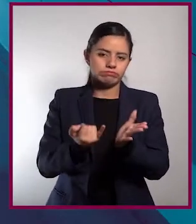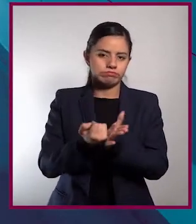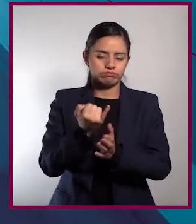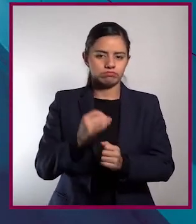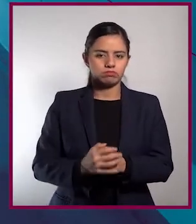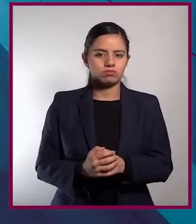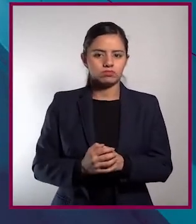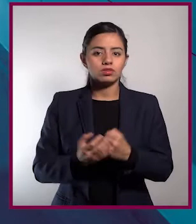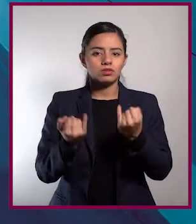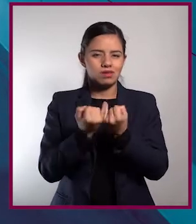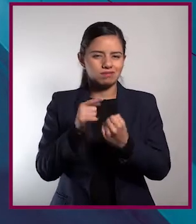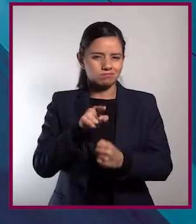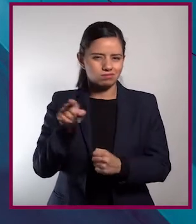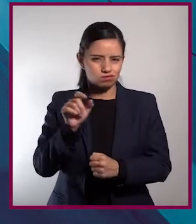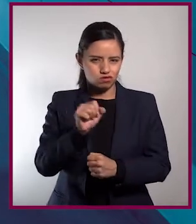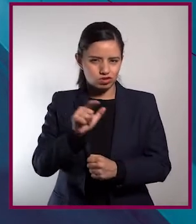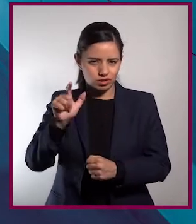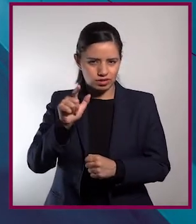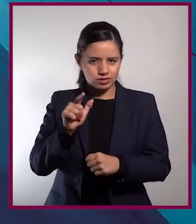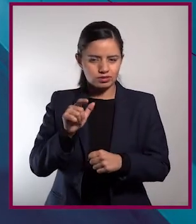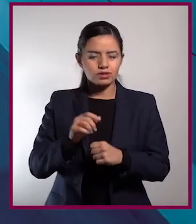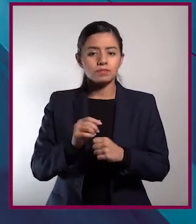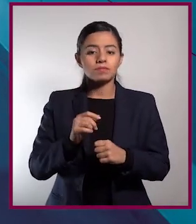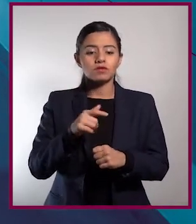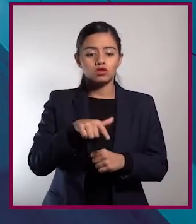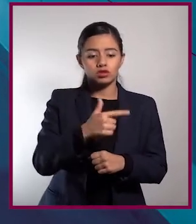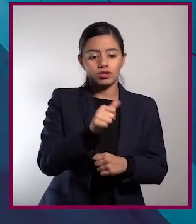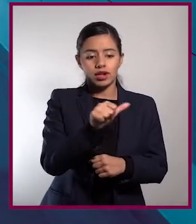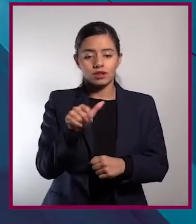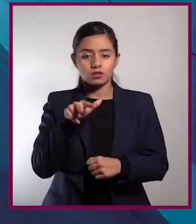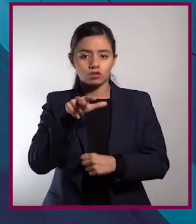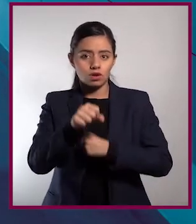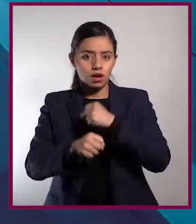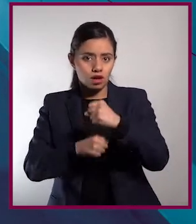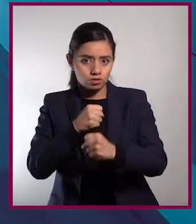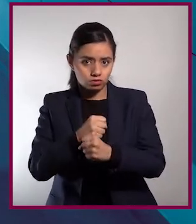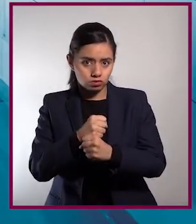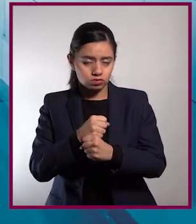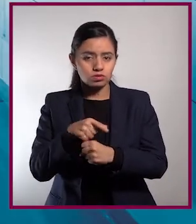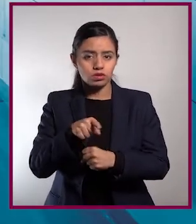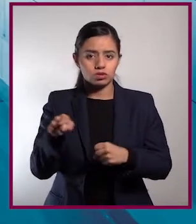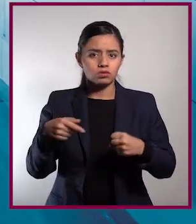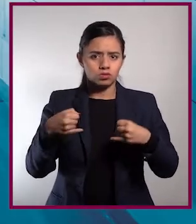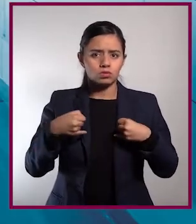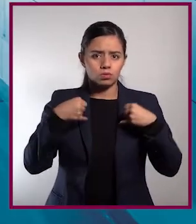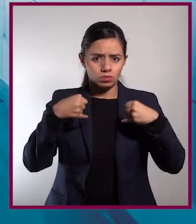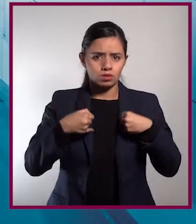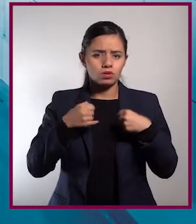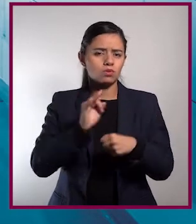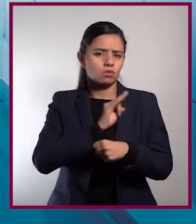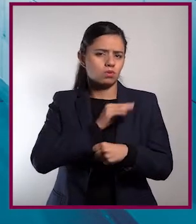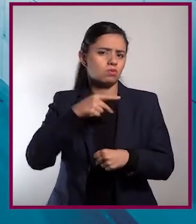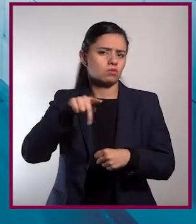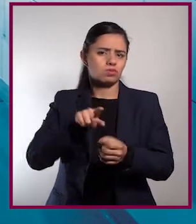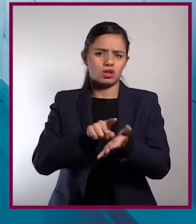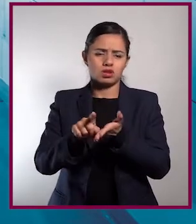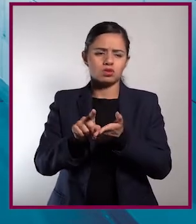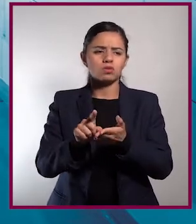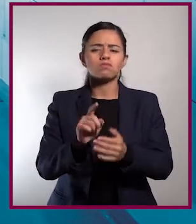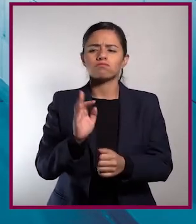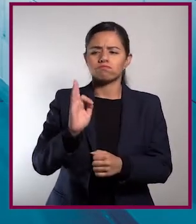otro lado, los especialistas opinan que desde los 12 y hasta los 18 años, los y las adolescentes pueden tener el